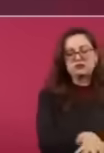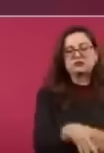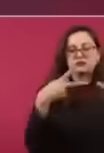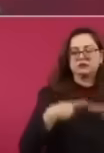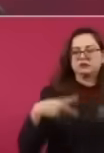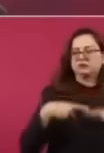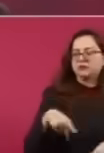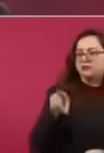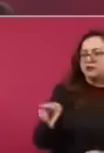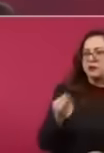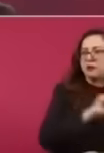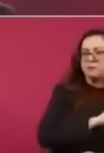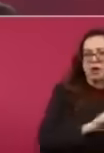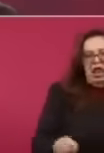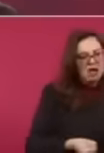torturador, ejecutor,